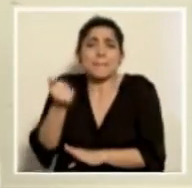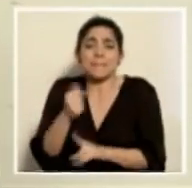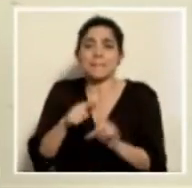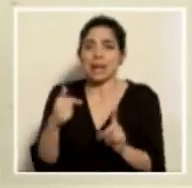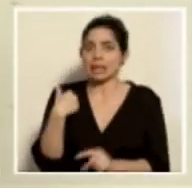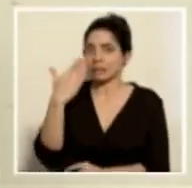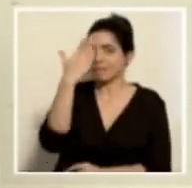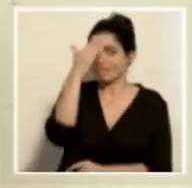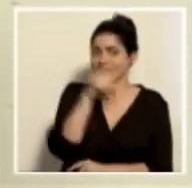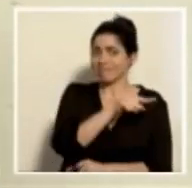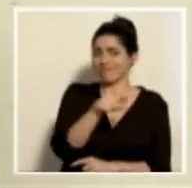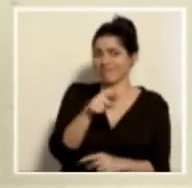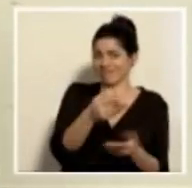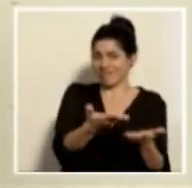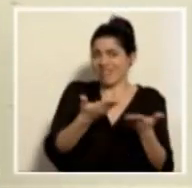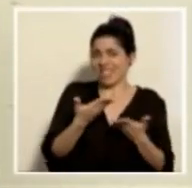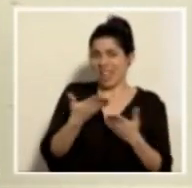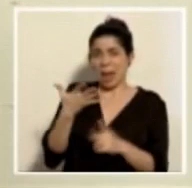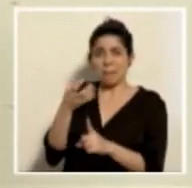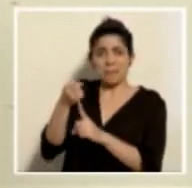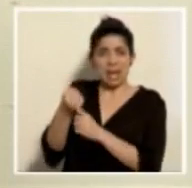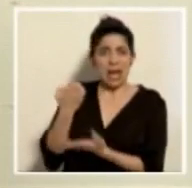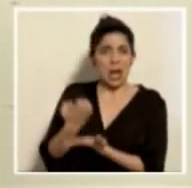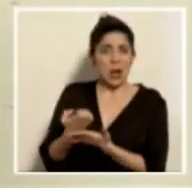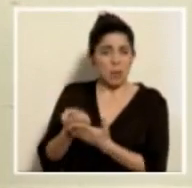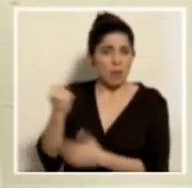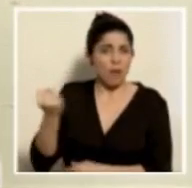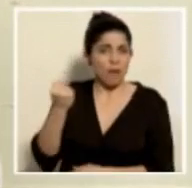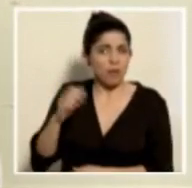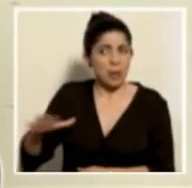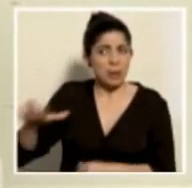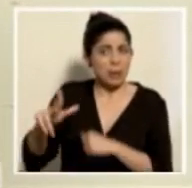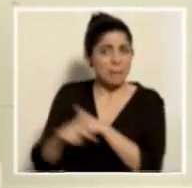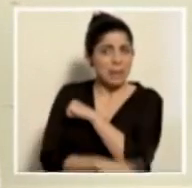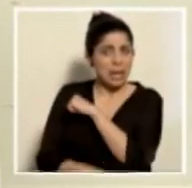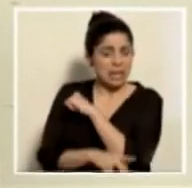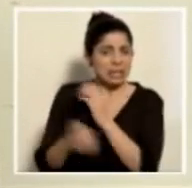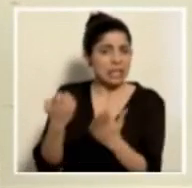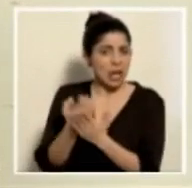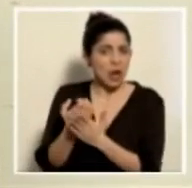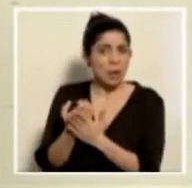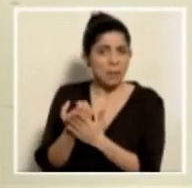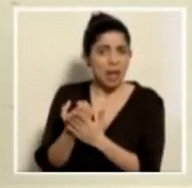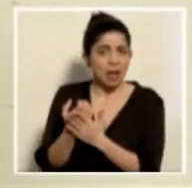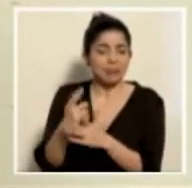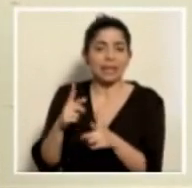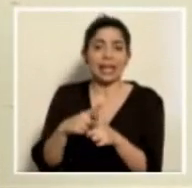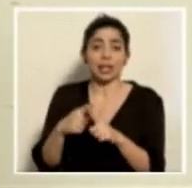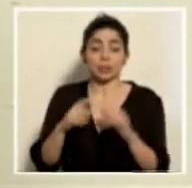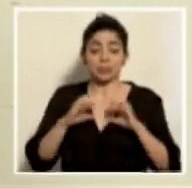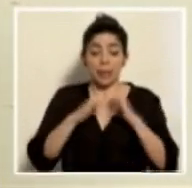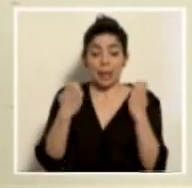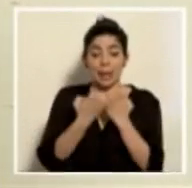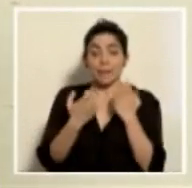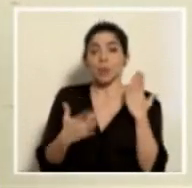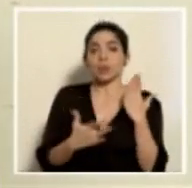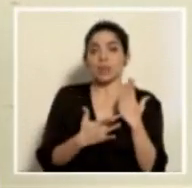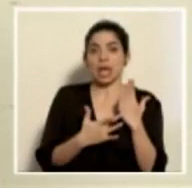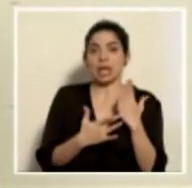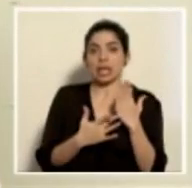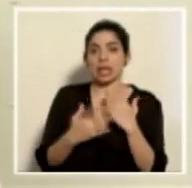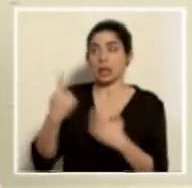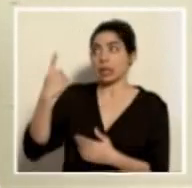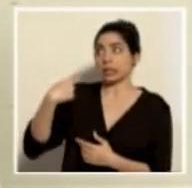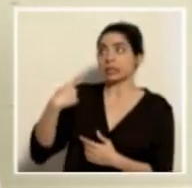sabemos el gran impacto que eso tiene en las economías de los países. Entonces, el equipo técnico tiene ese